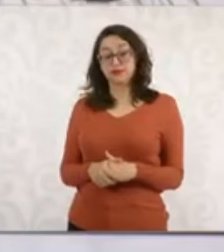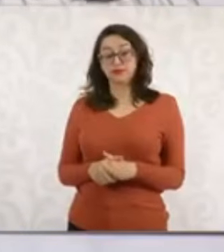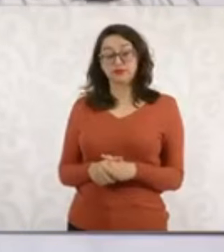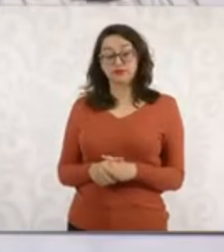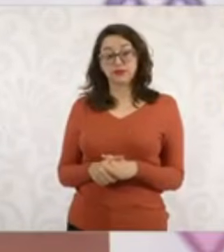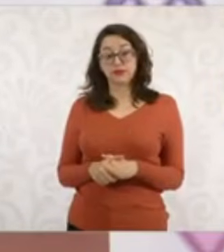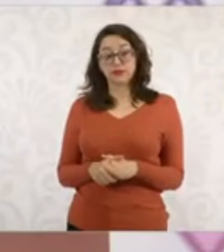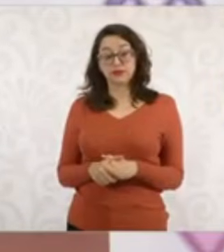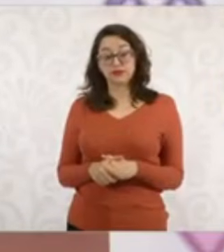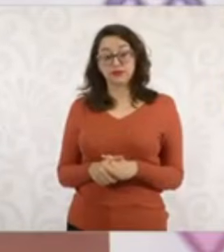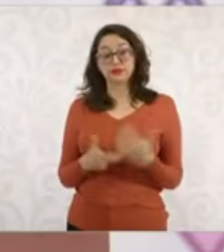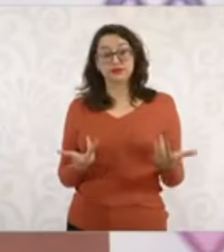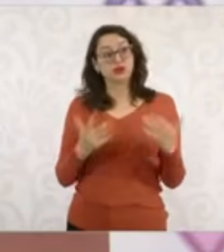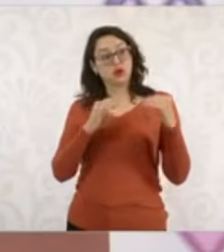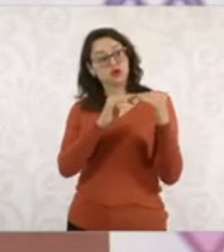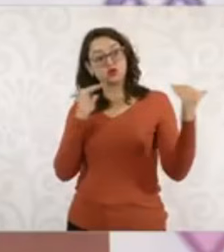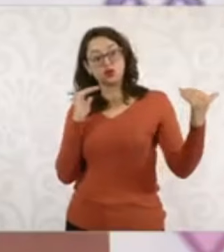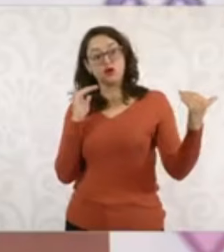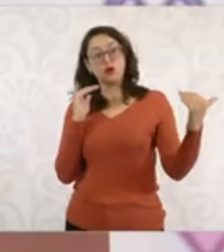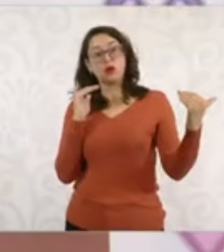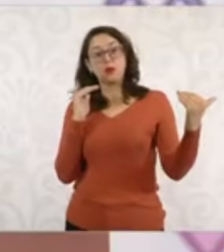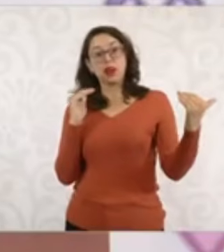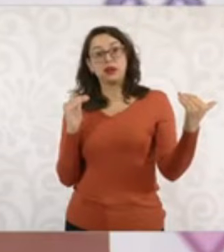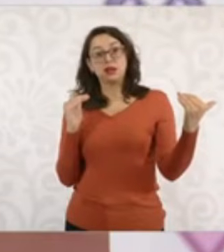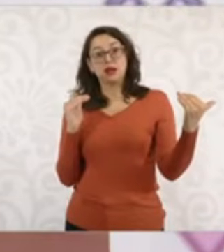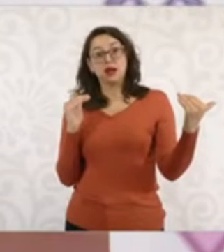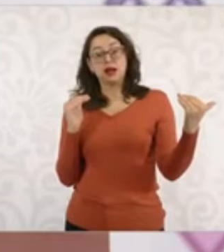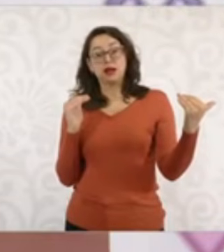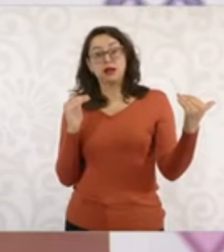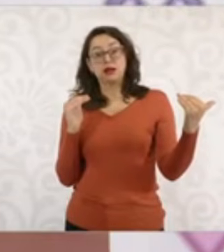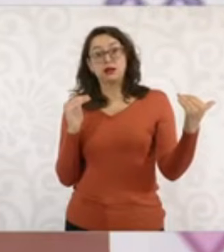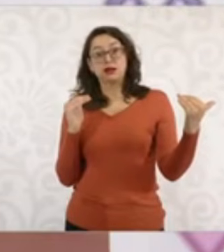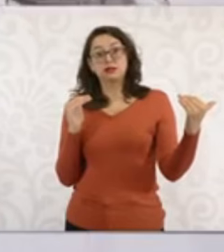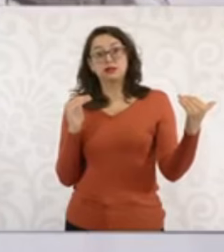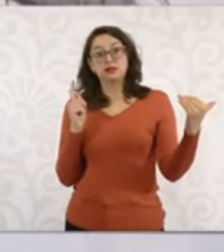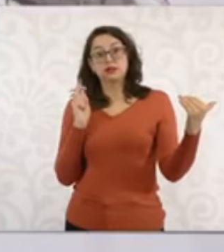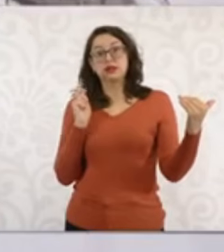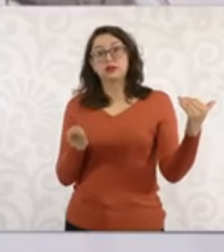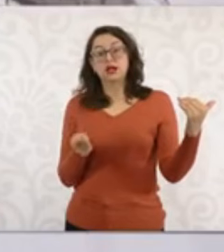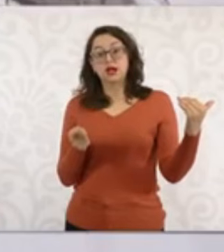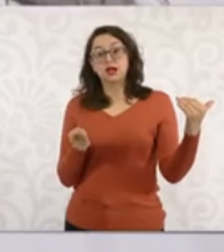Y cuando hablamos de soberanía, pues también de